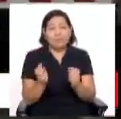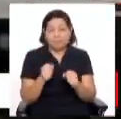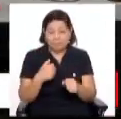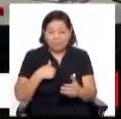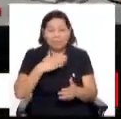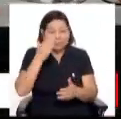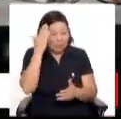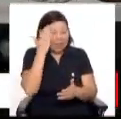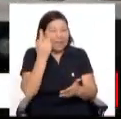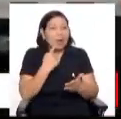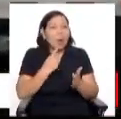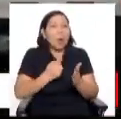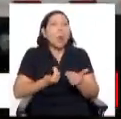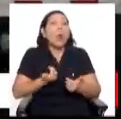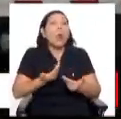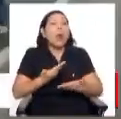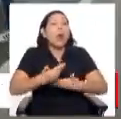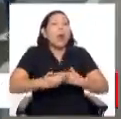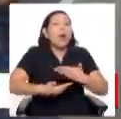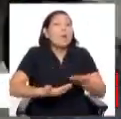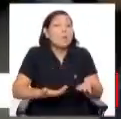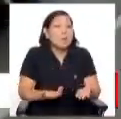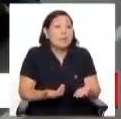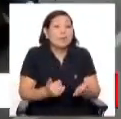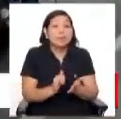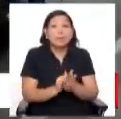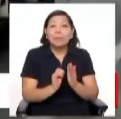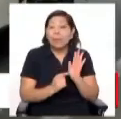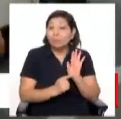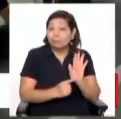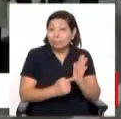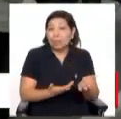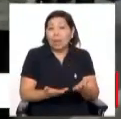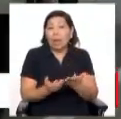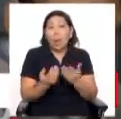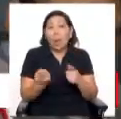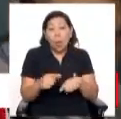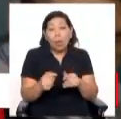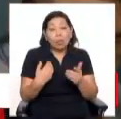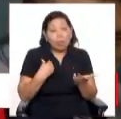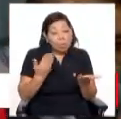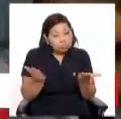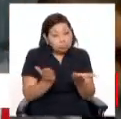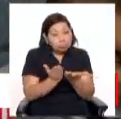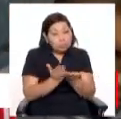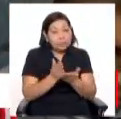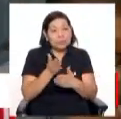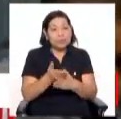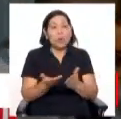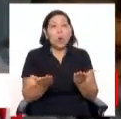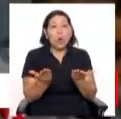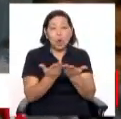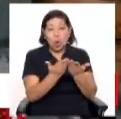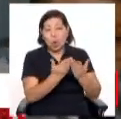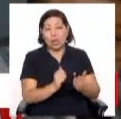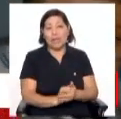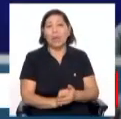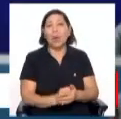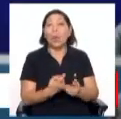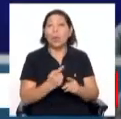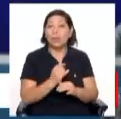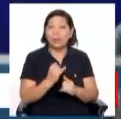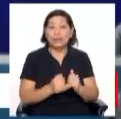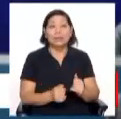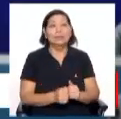nosotros sabemos qué es lo que sufrimos, cuáles son las consecuencias, y a lo que estamos expuestos al estudiar o a asistir a nuestra institución educativa y a lo de